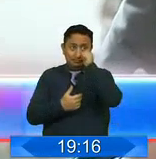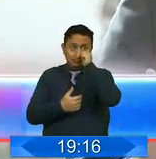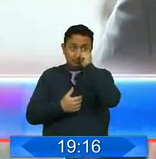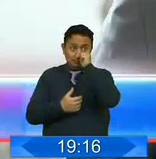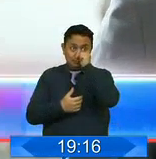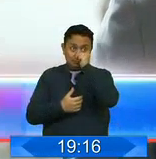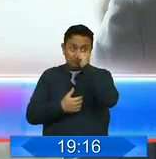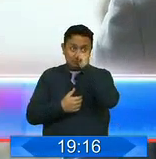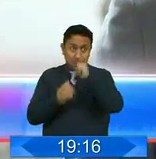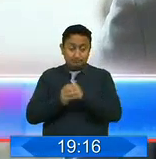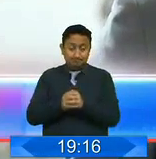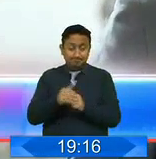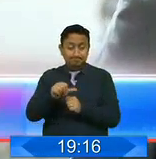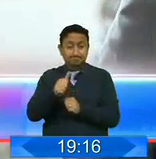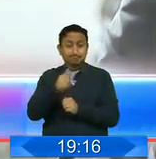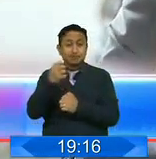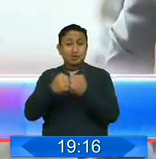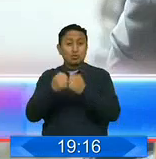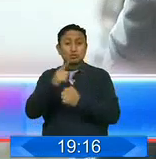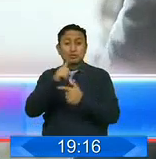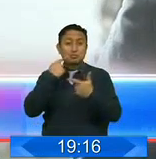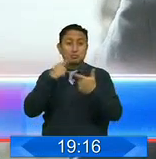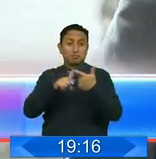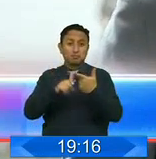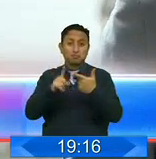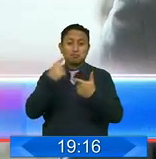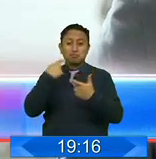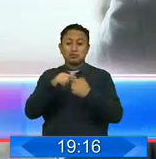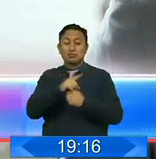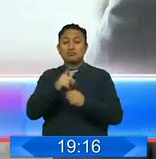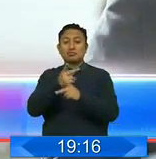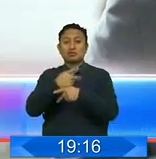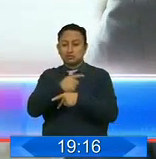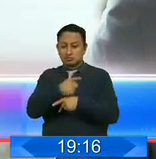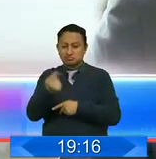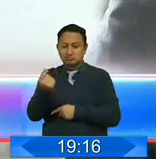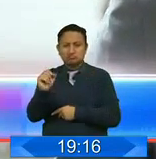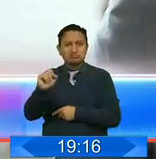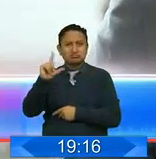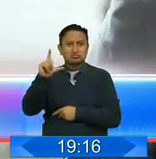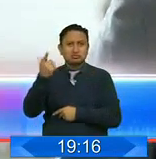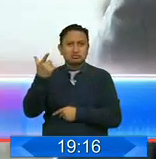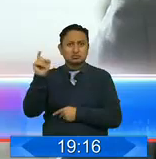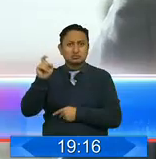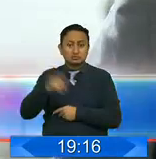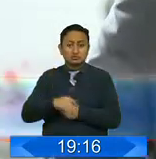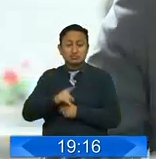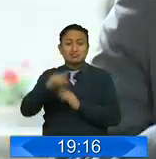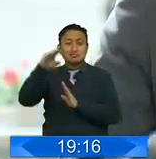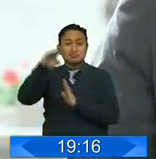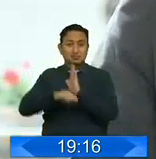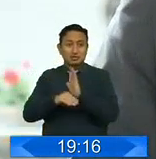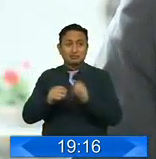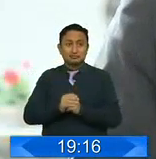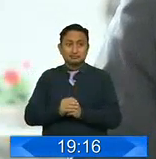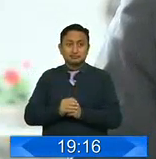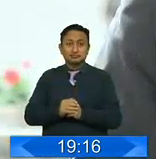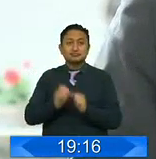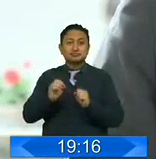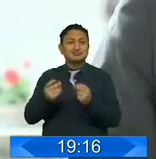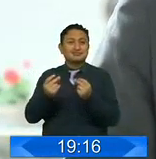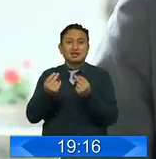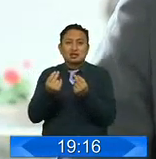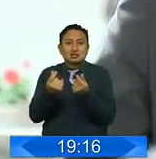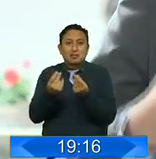atacar otro tipo de problemas que son estructurales, como por ejemplo los costos de producción. Tienen que darse en esta administración soluciones a